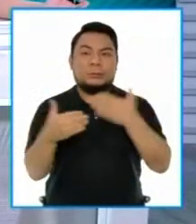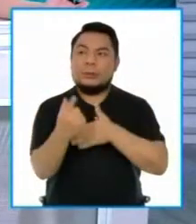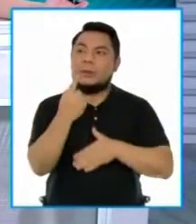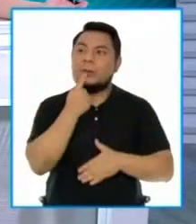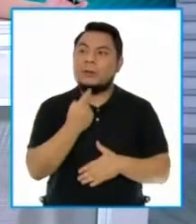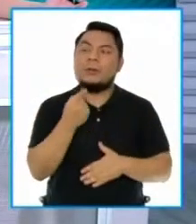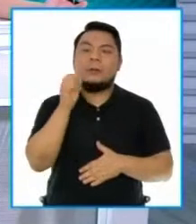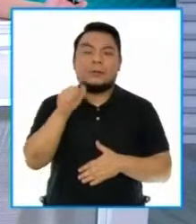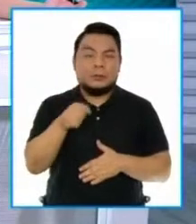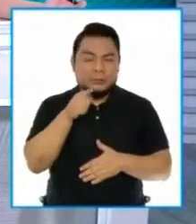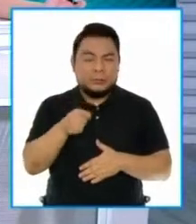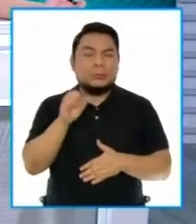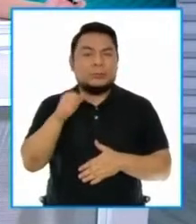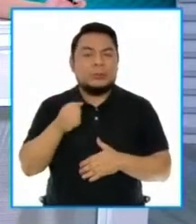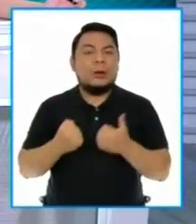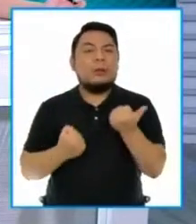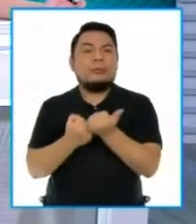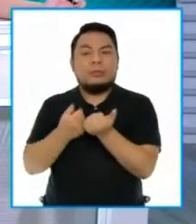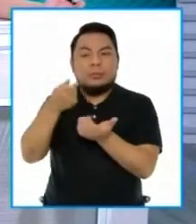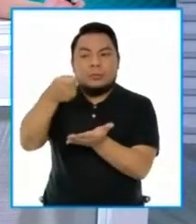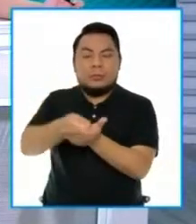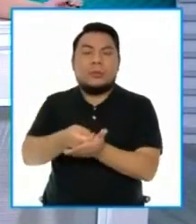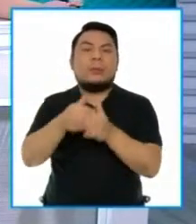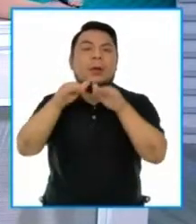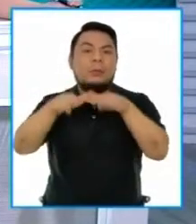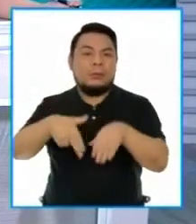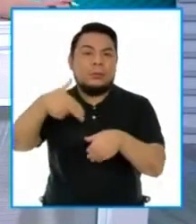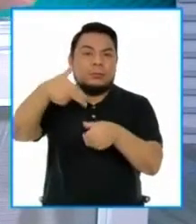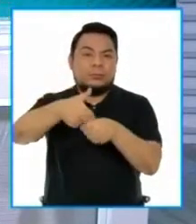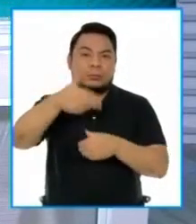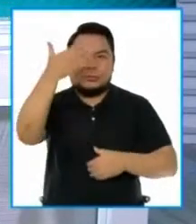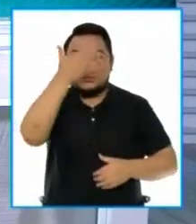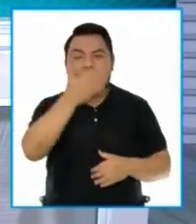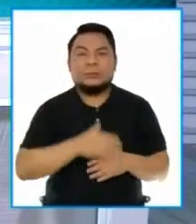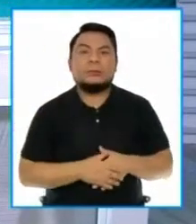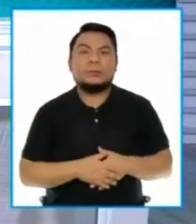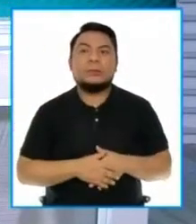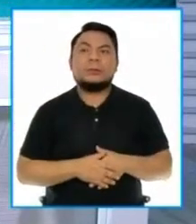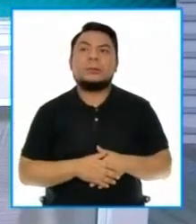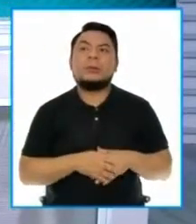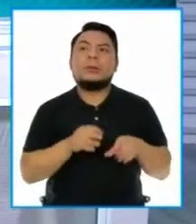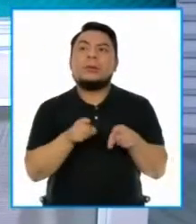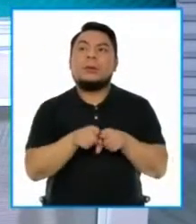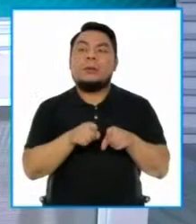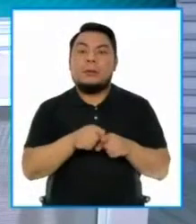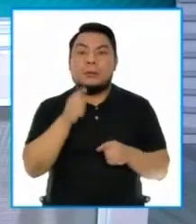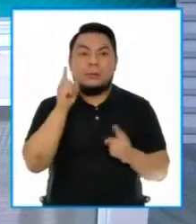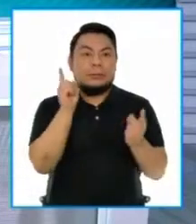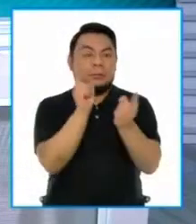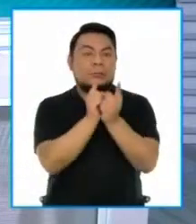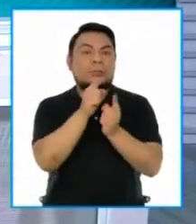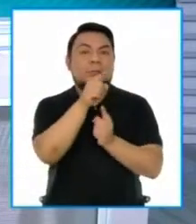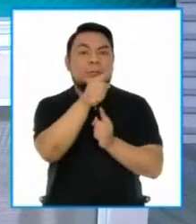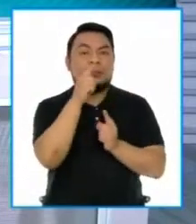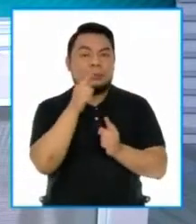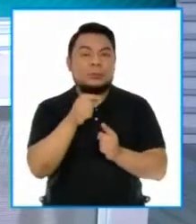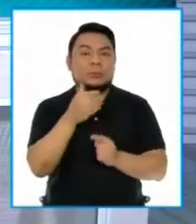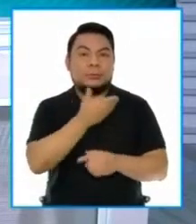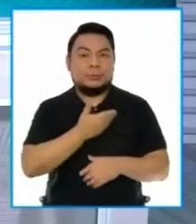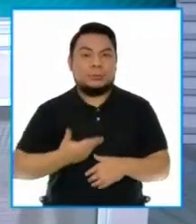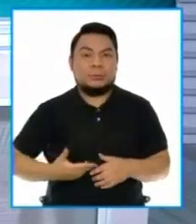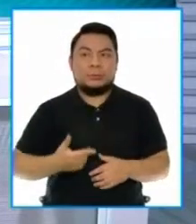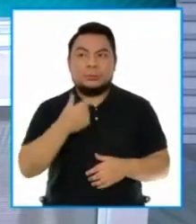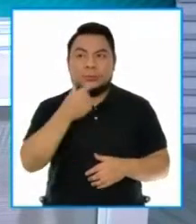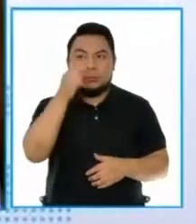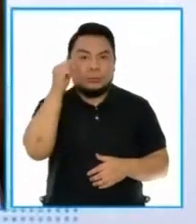confirmó subsidios para reducir el precio del petróleo. Además, vamos primero en vivo con el expresidente Vizcarra. Ya lo